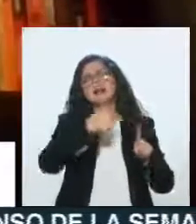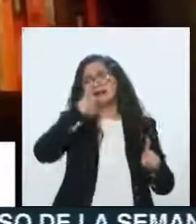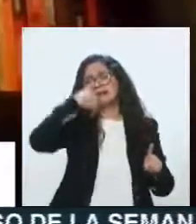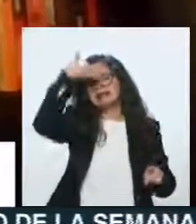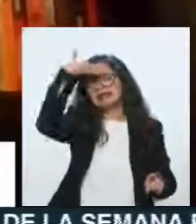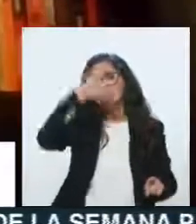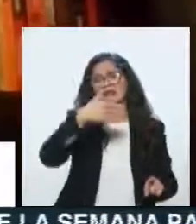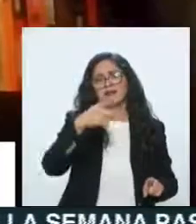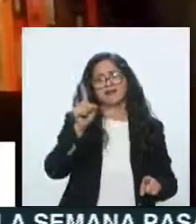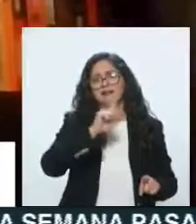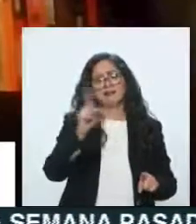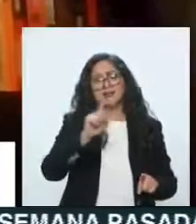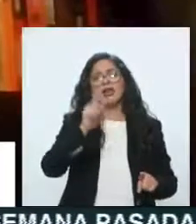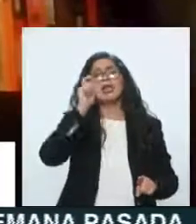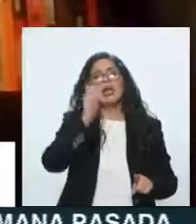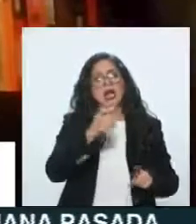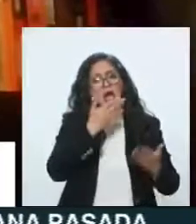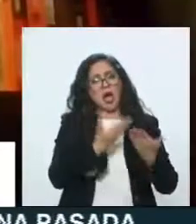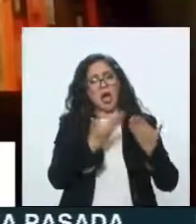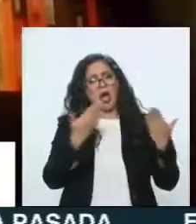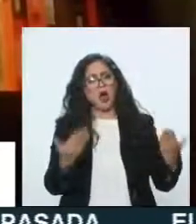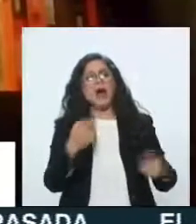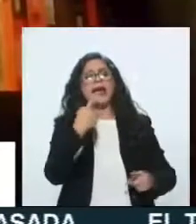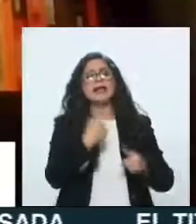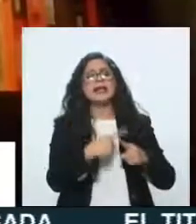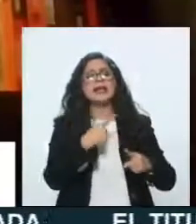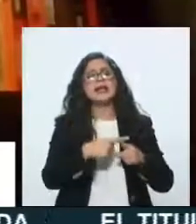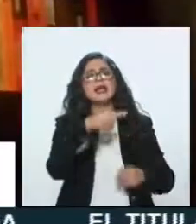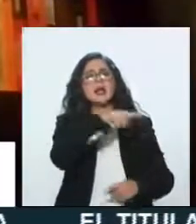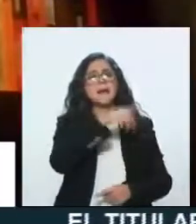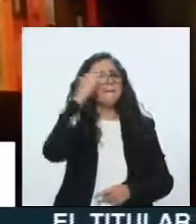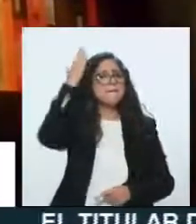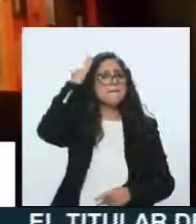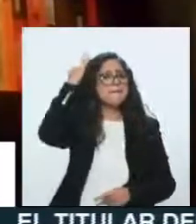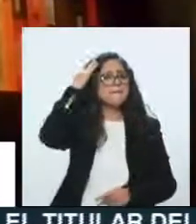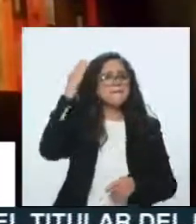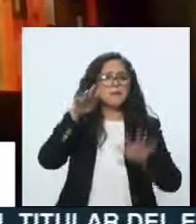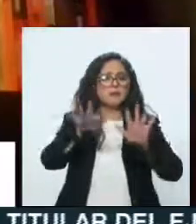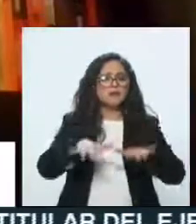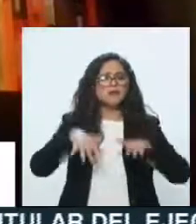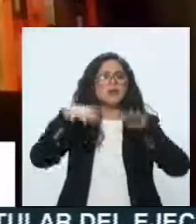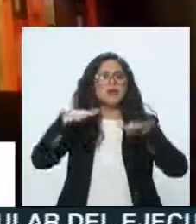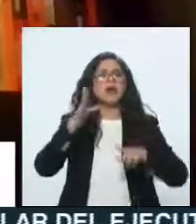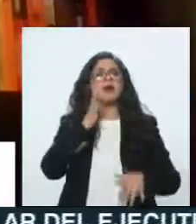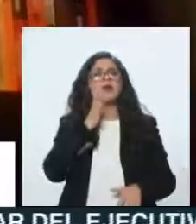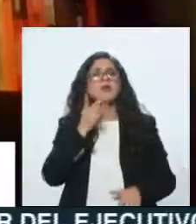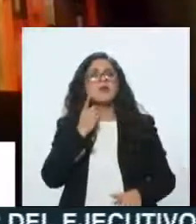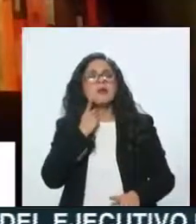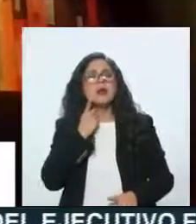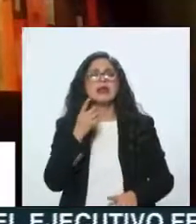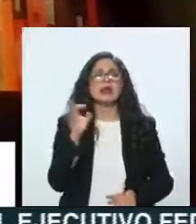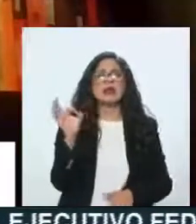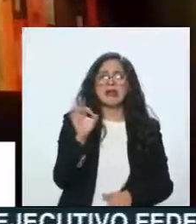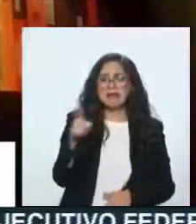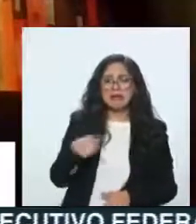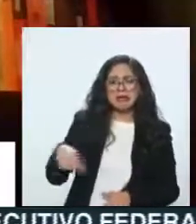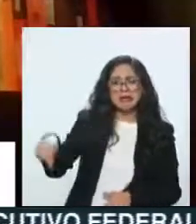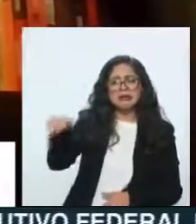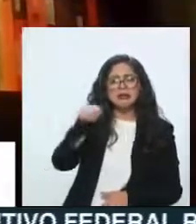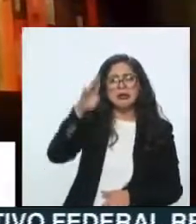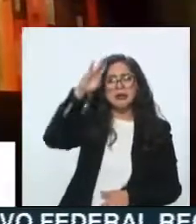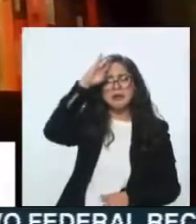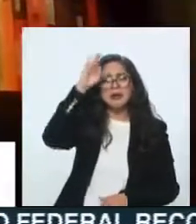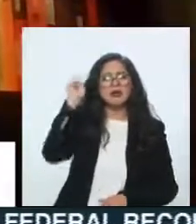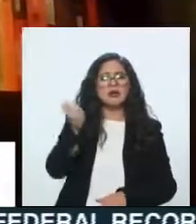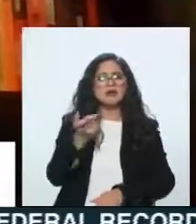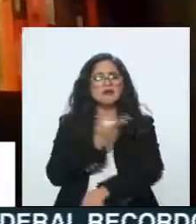los antecedentes del actual titular del Pleno, ¿no? Básicamente parece que están extendiendo una estrategia que